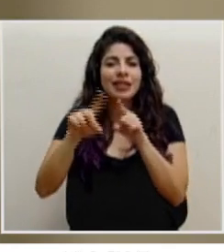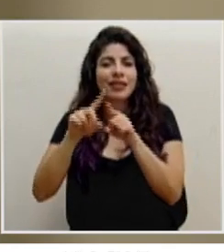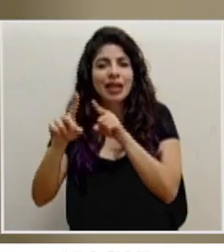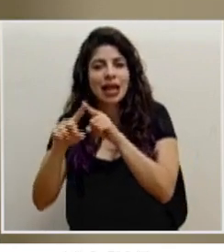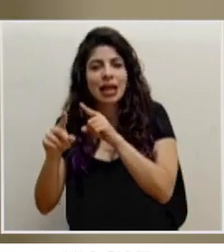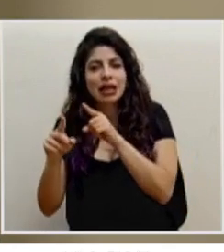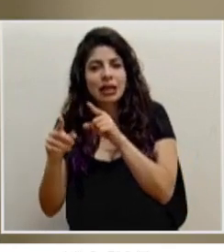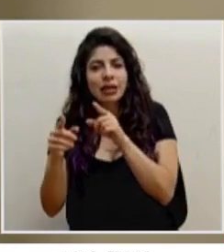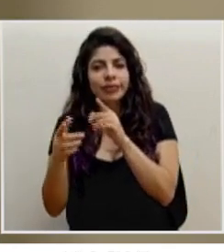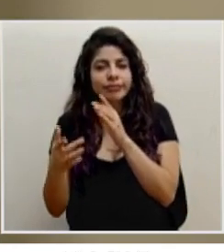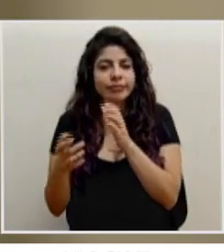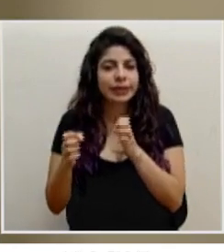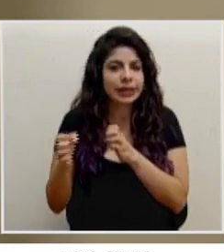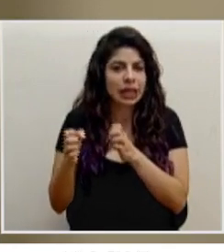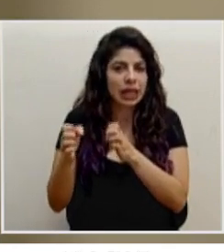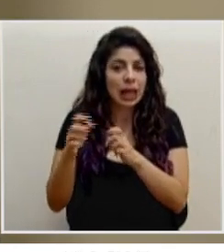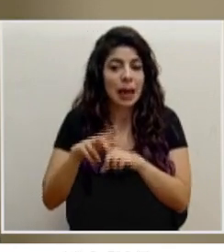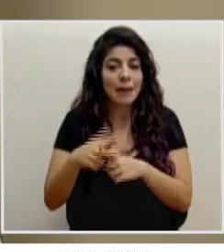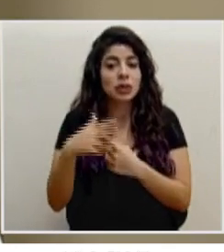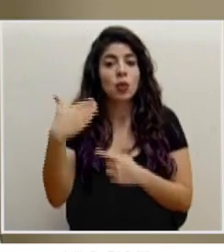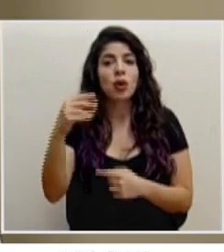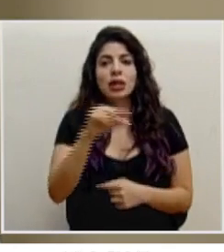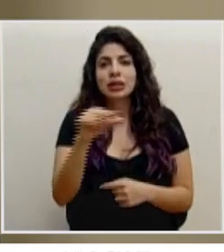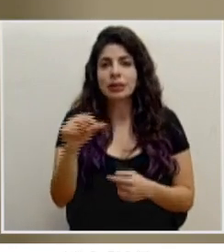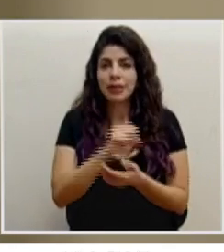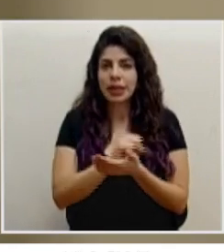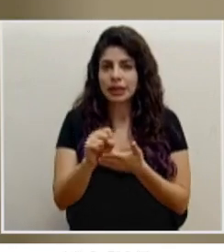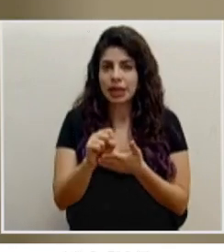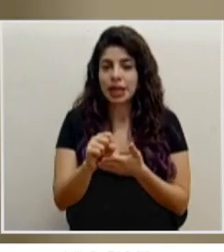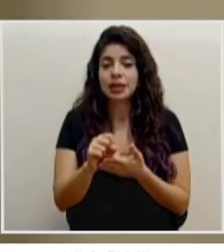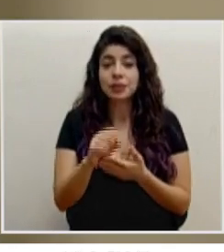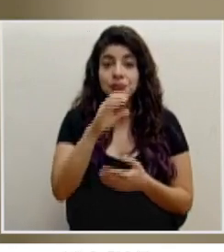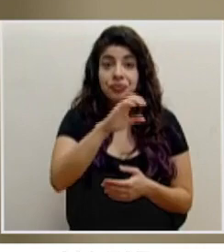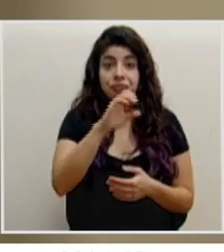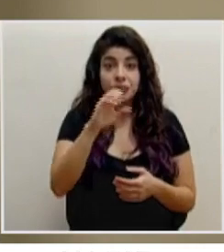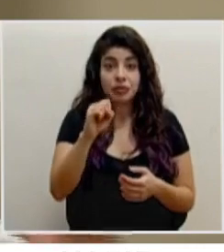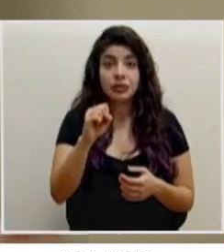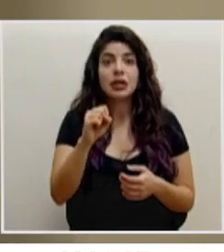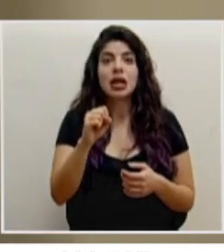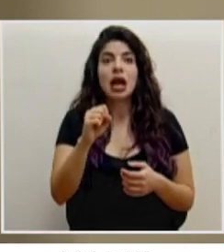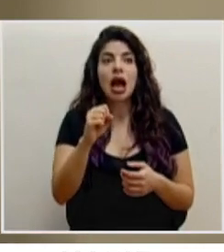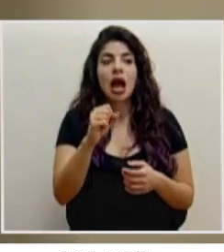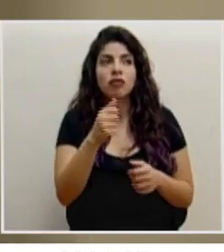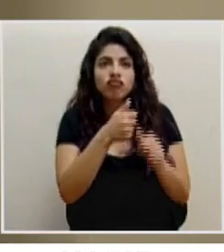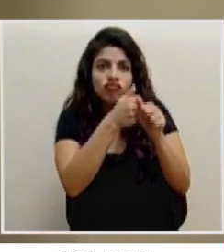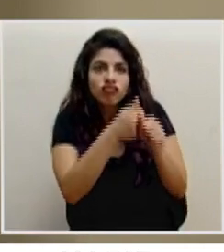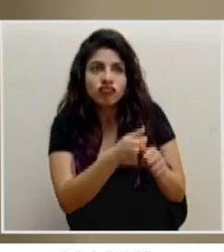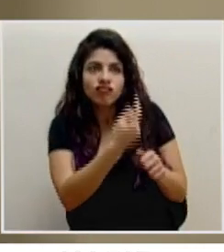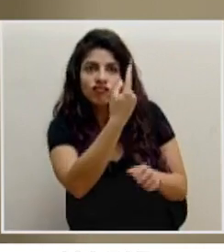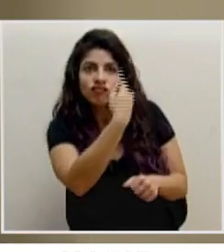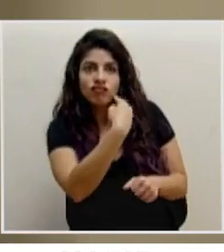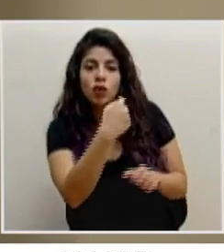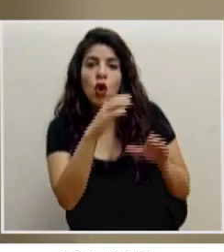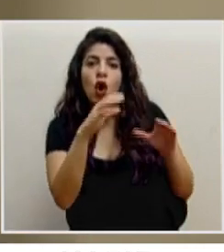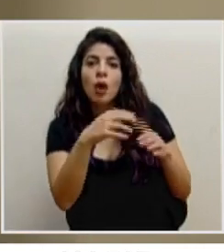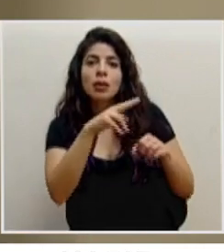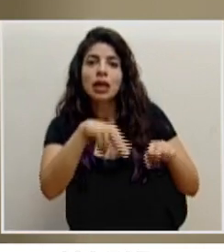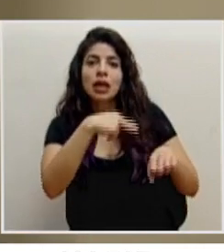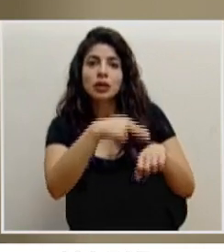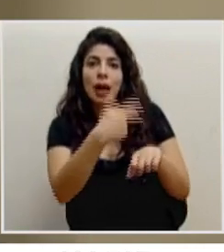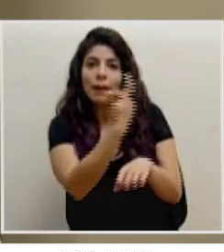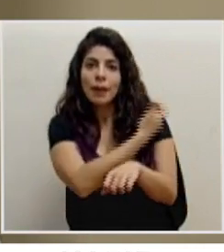tácticas y se va a iniciar en esta Semana Santa. De esta manera, la Caja responde a lo instruido por la Comisión Nacional de